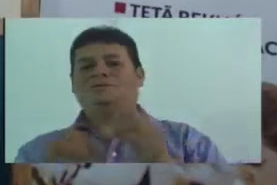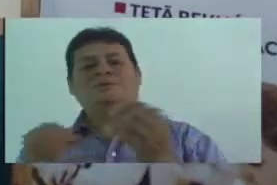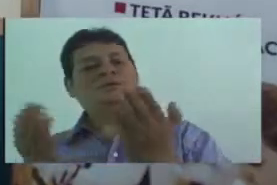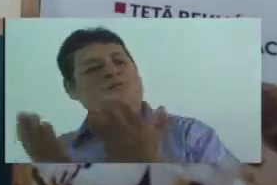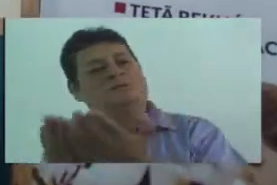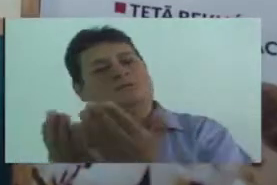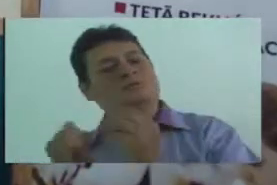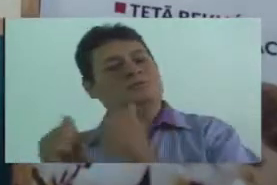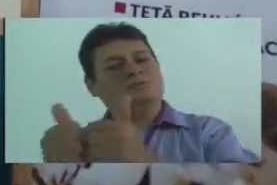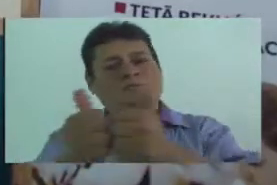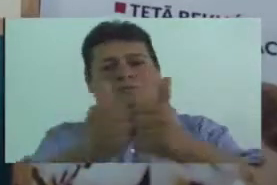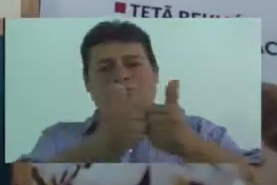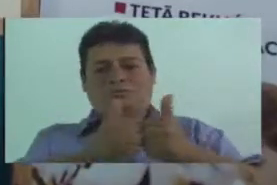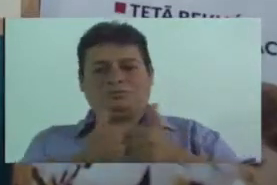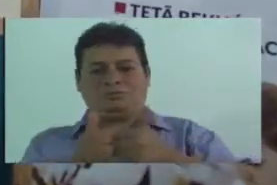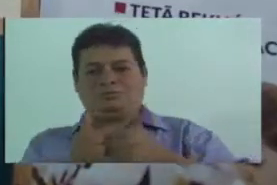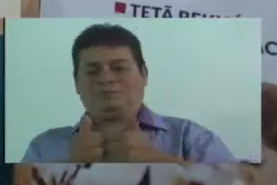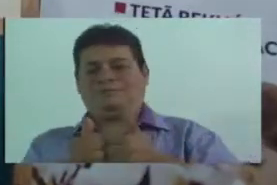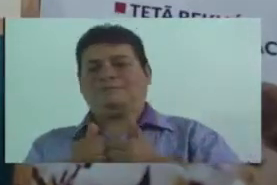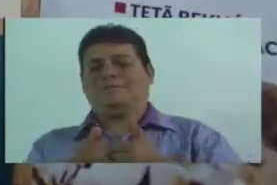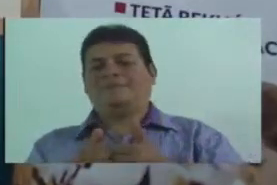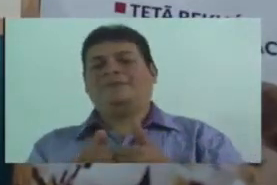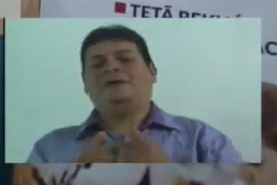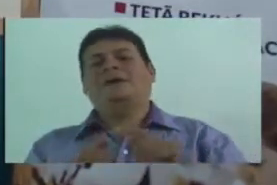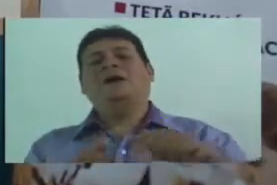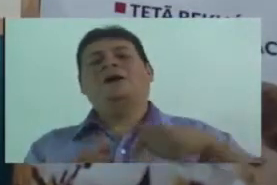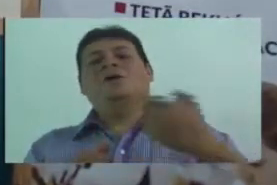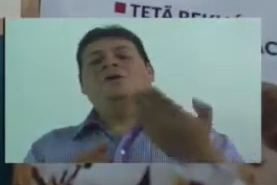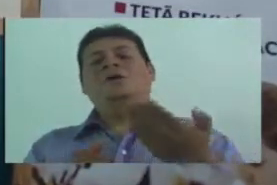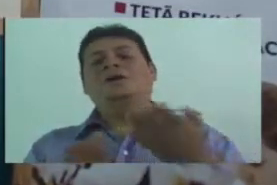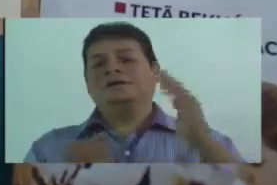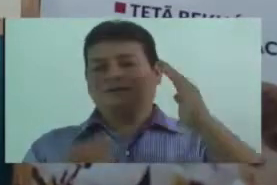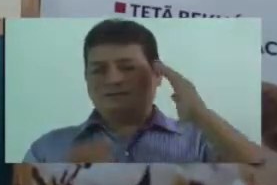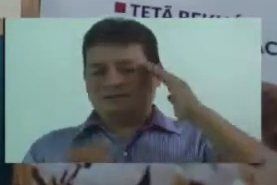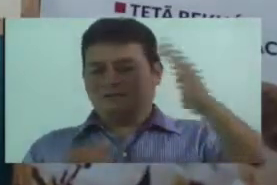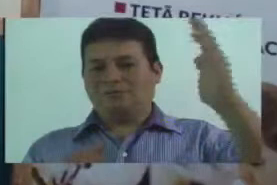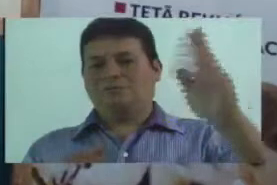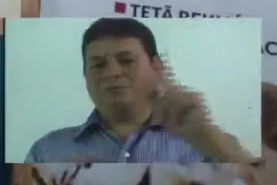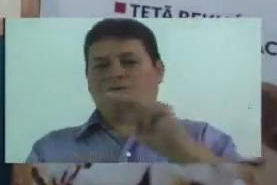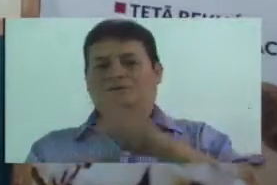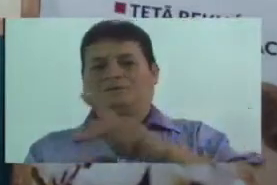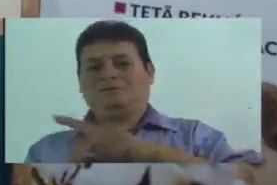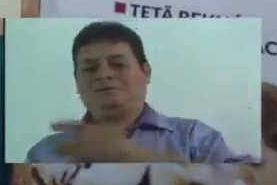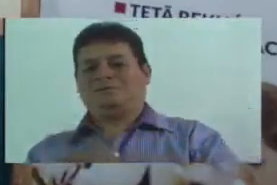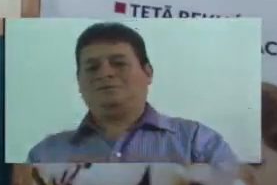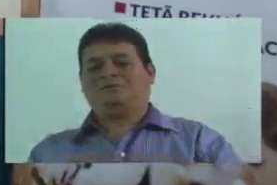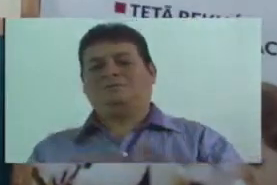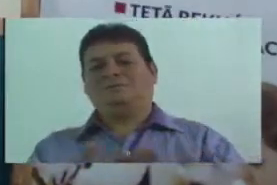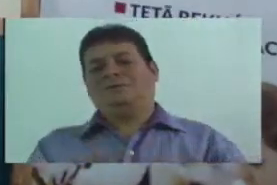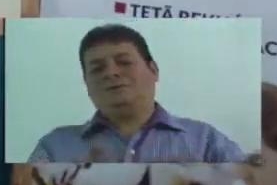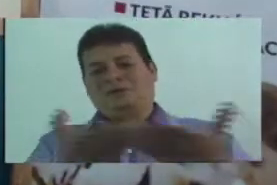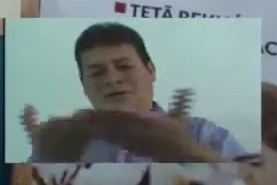Enunciados según la actitud del hablante, quien le saluda el profe Alcis Pavón. Bien,